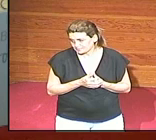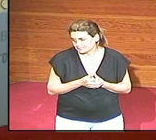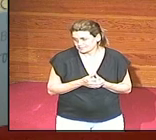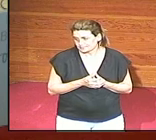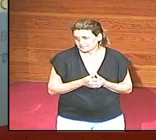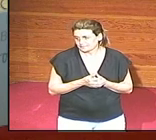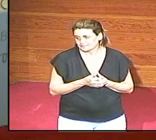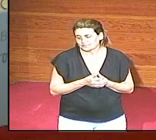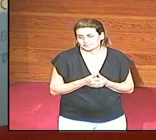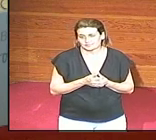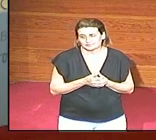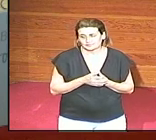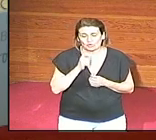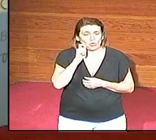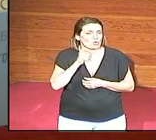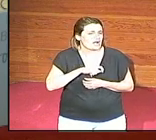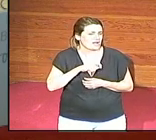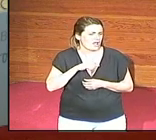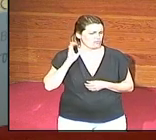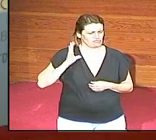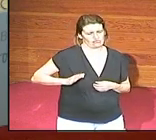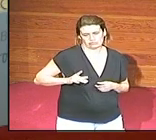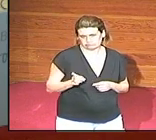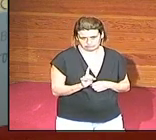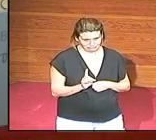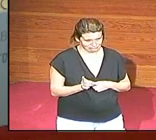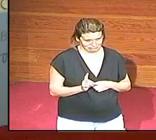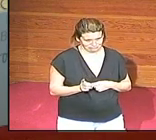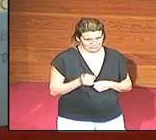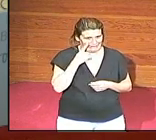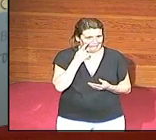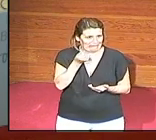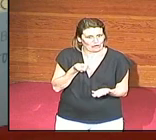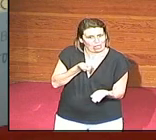bueno, pues Ucrania no es un país rico y no había invertido,